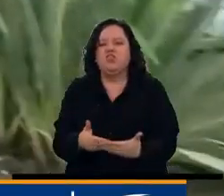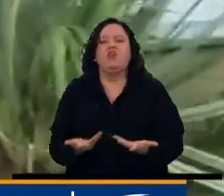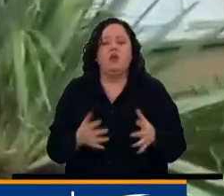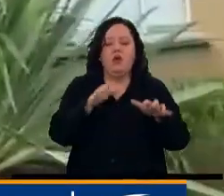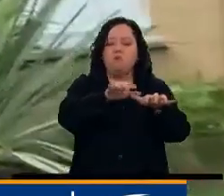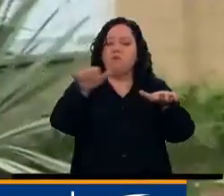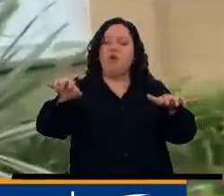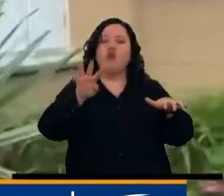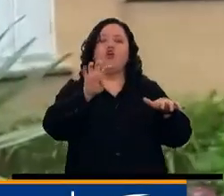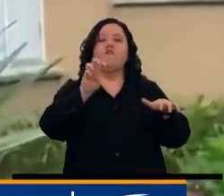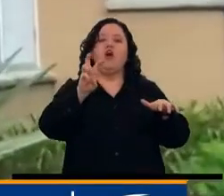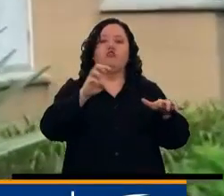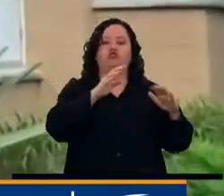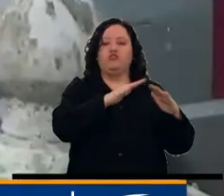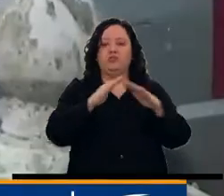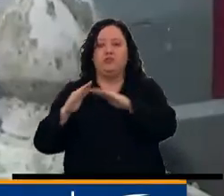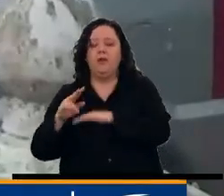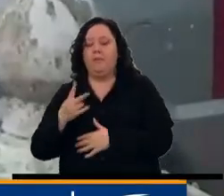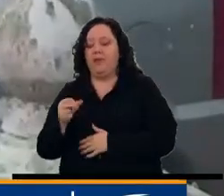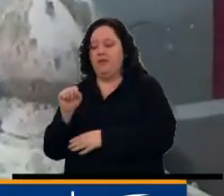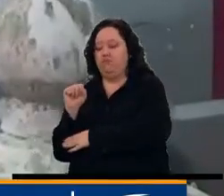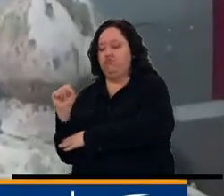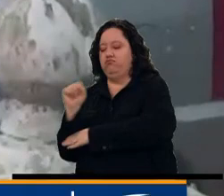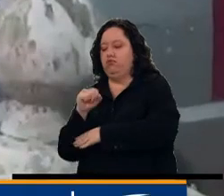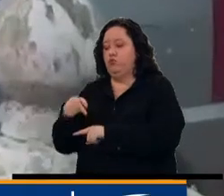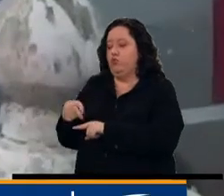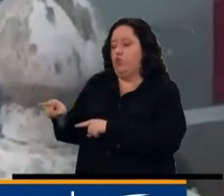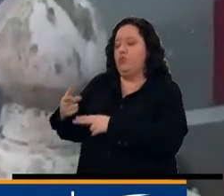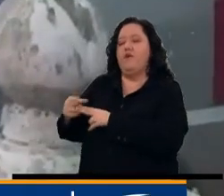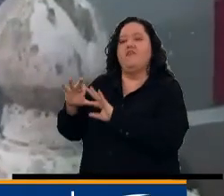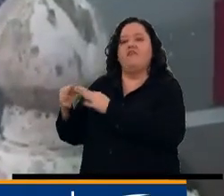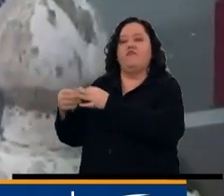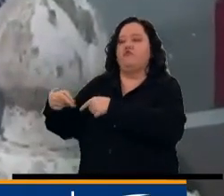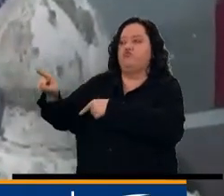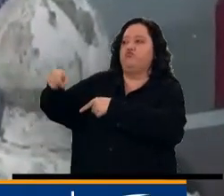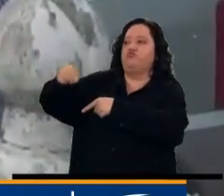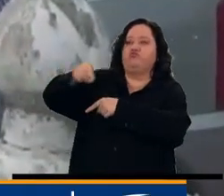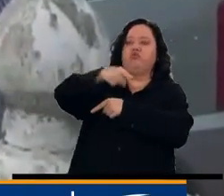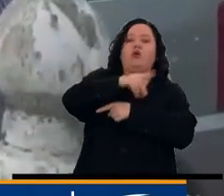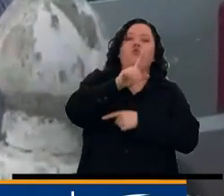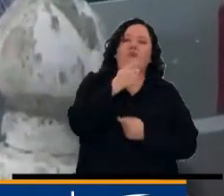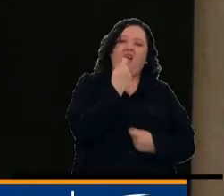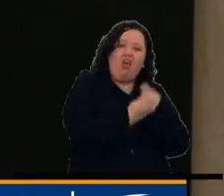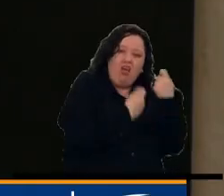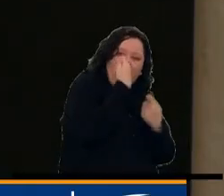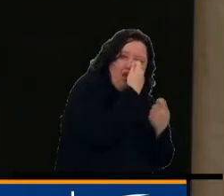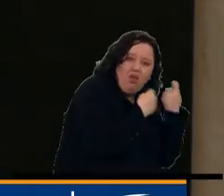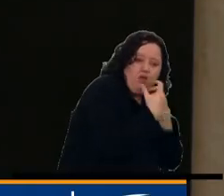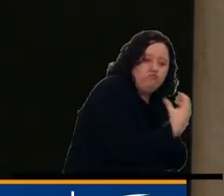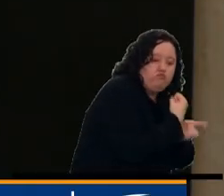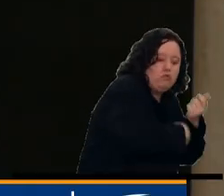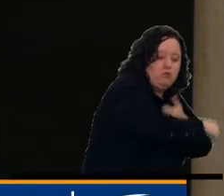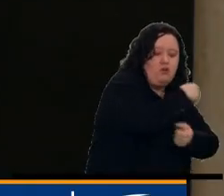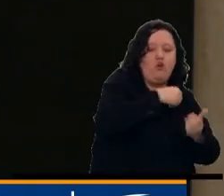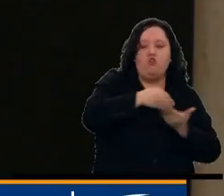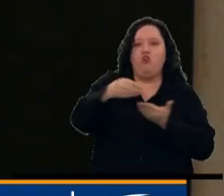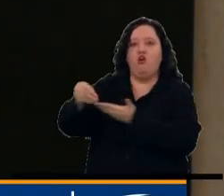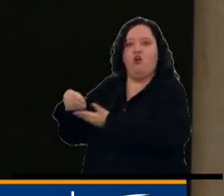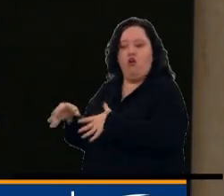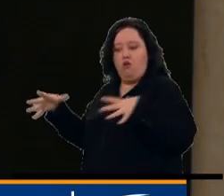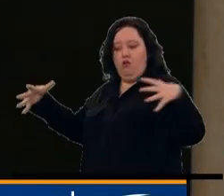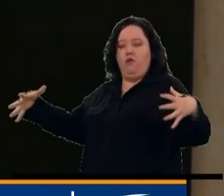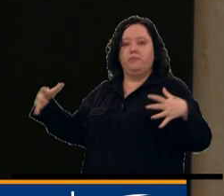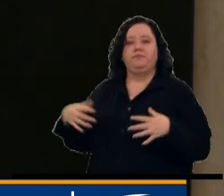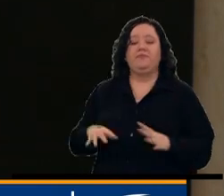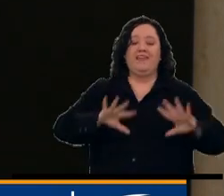98 inmuebles y 20 vehículos que puso a nombre de sus familiares, producto del narcotráfico. 10 personas, quienes harían parte de una